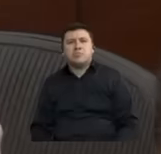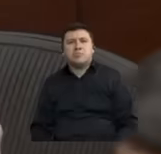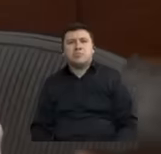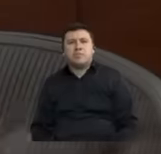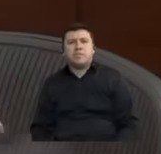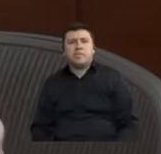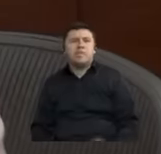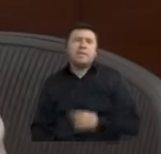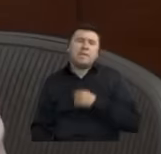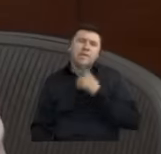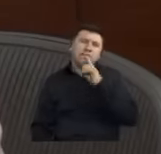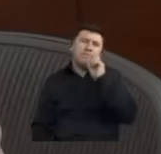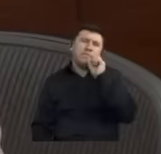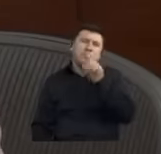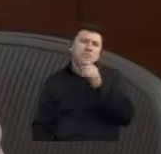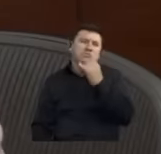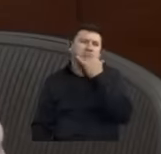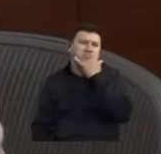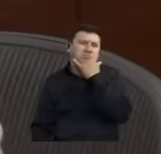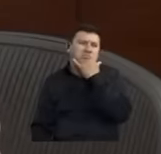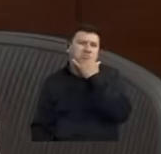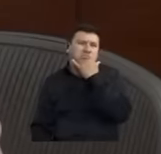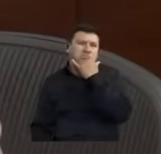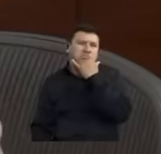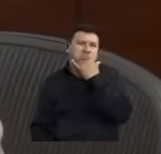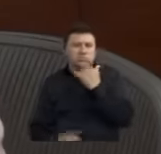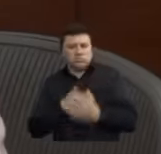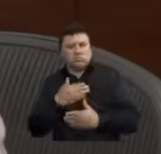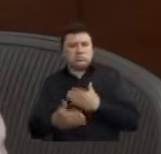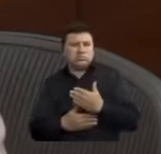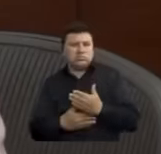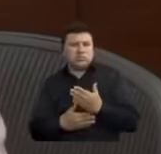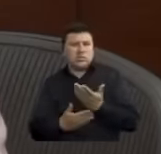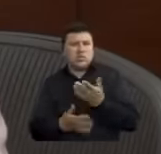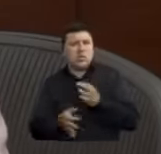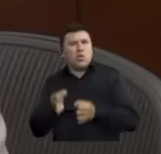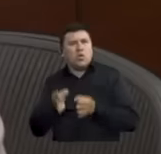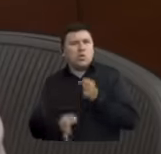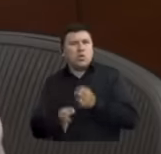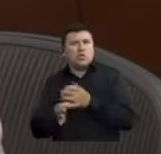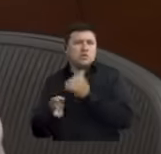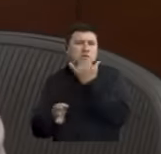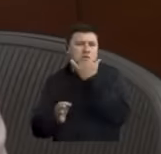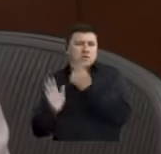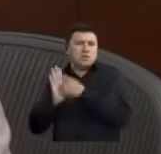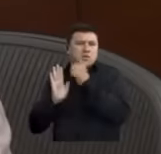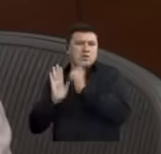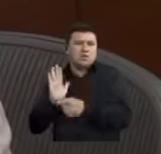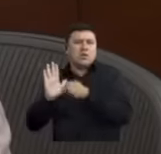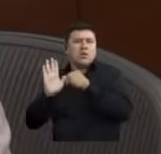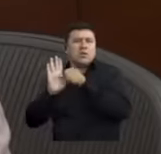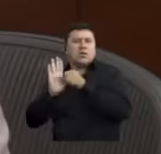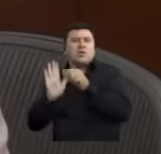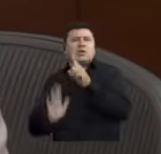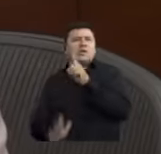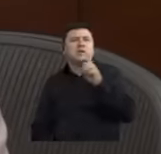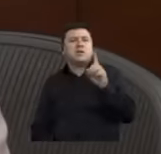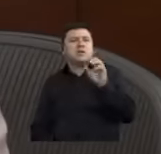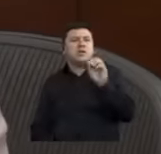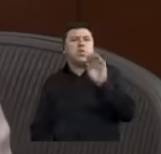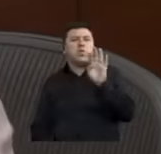Y me pregunto, ¿qué pasa que no avanza el juicio político como lo ordena el artículo